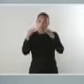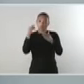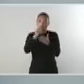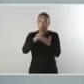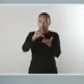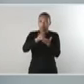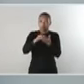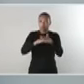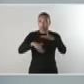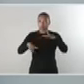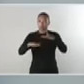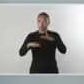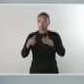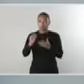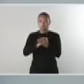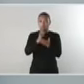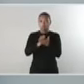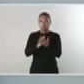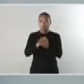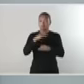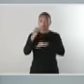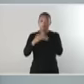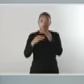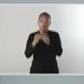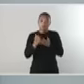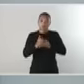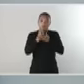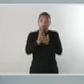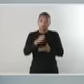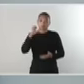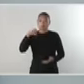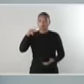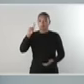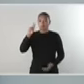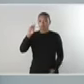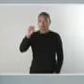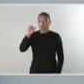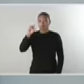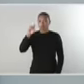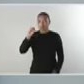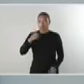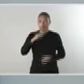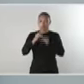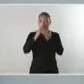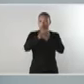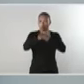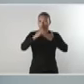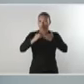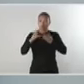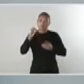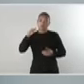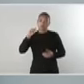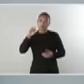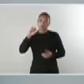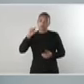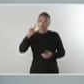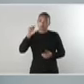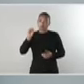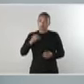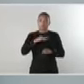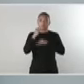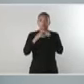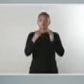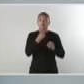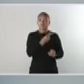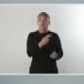del Estado con la participación de los empresarios de los organizaciones comerciales a todos ustedes los